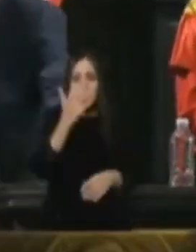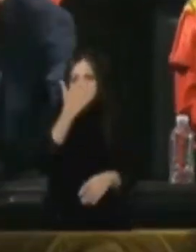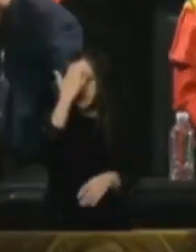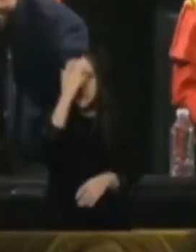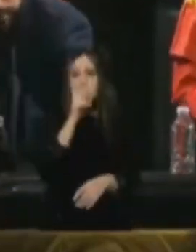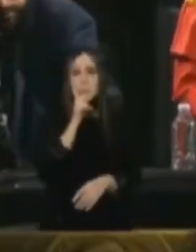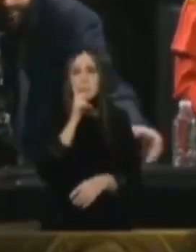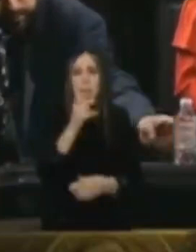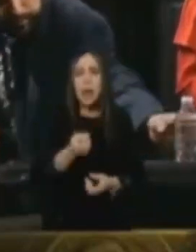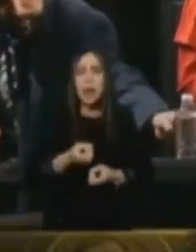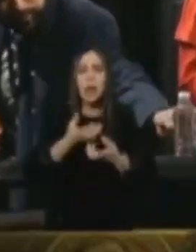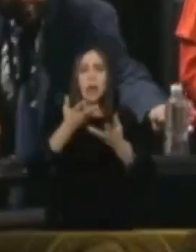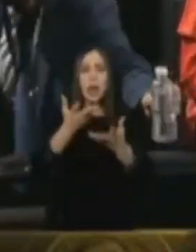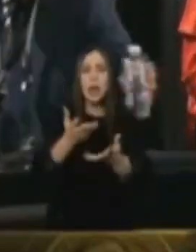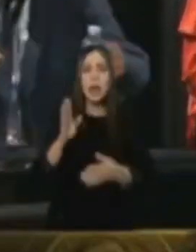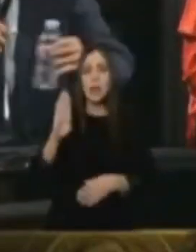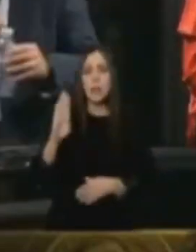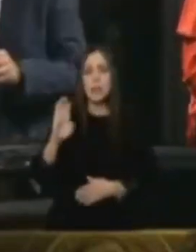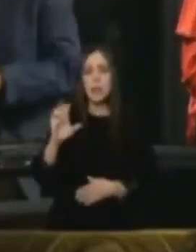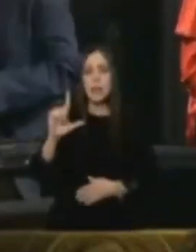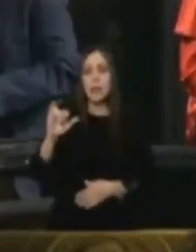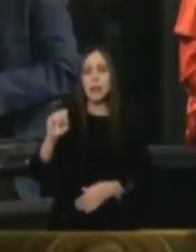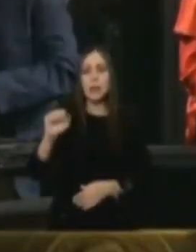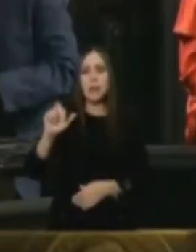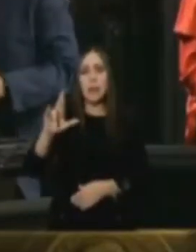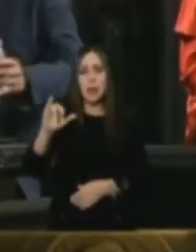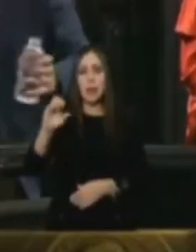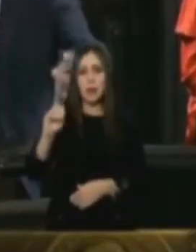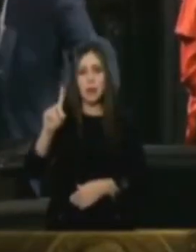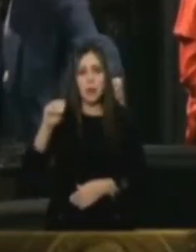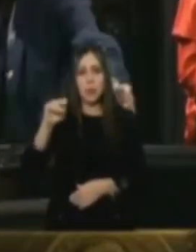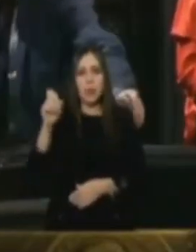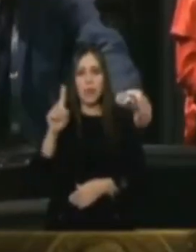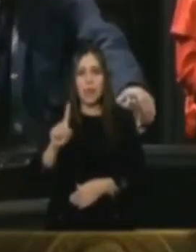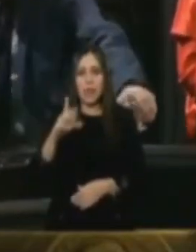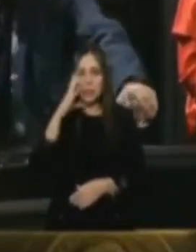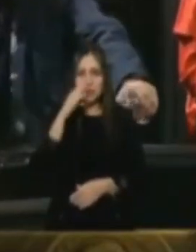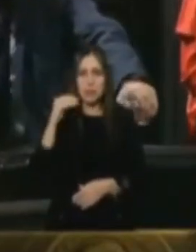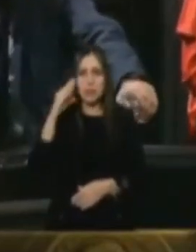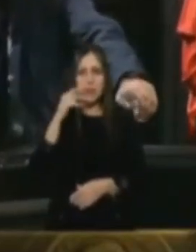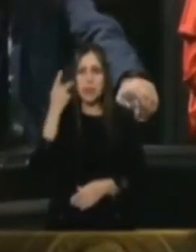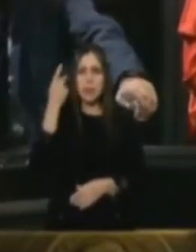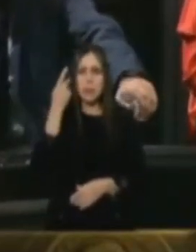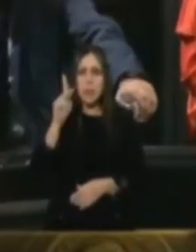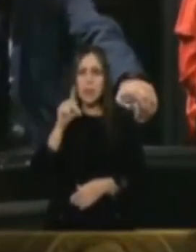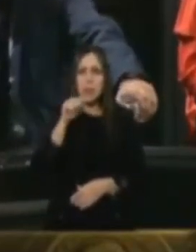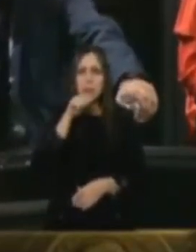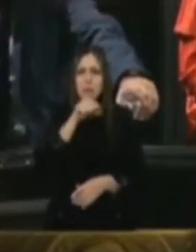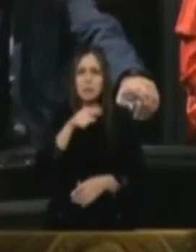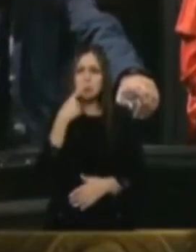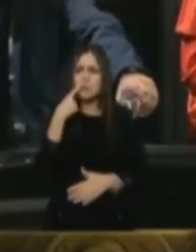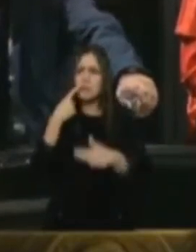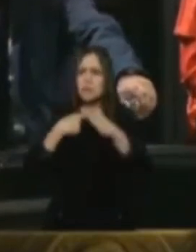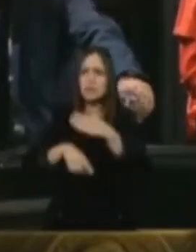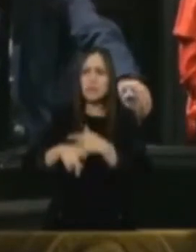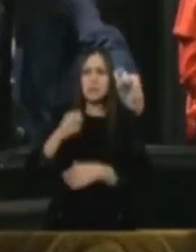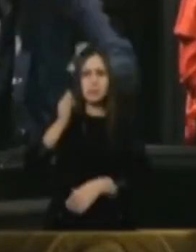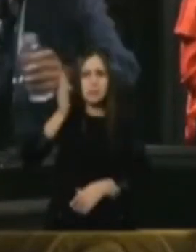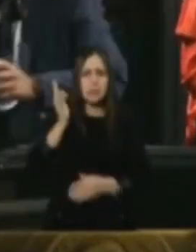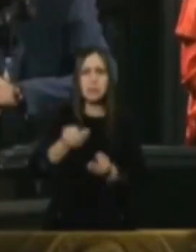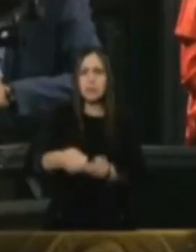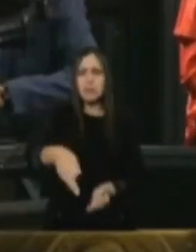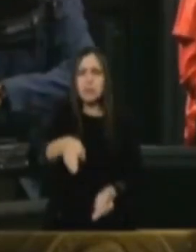de admirar su heroica denuncia, fui testigo del heroísmo